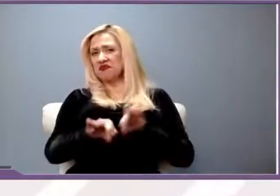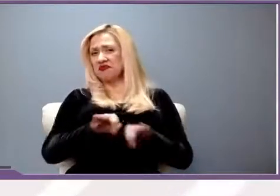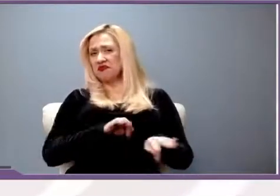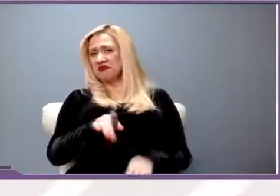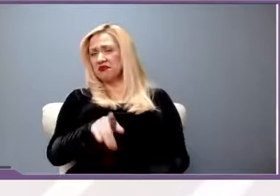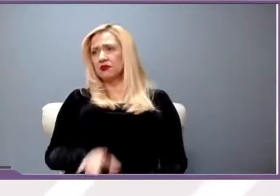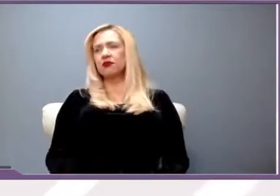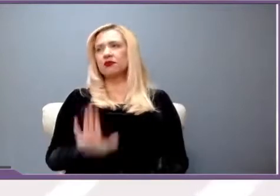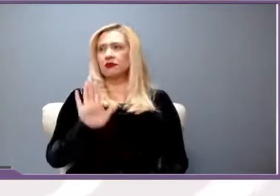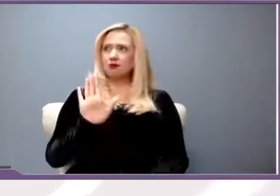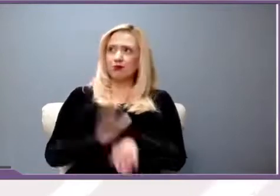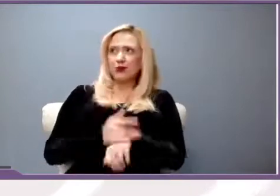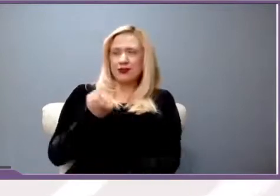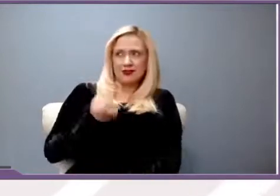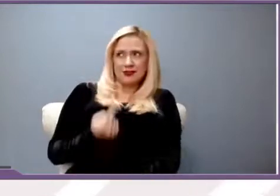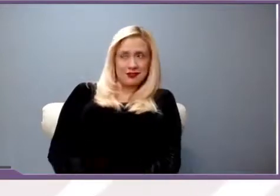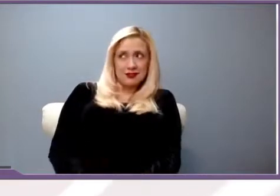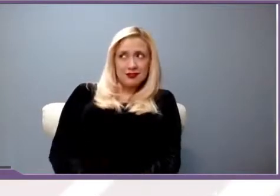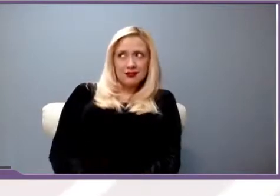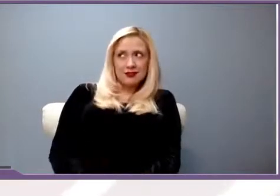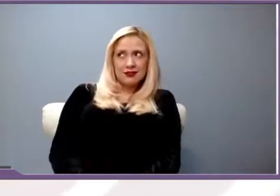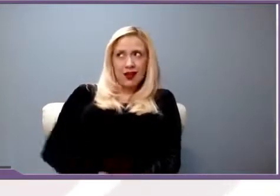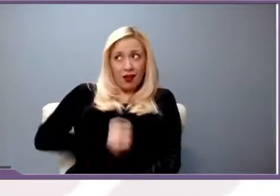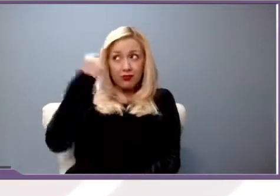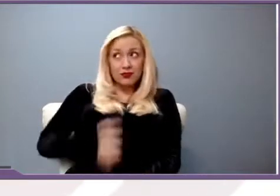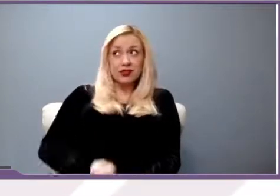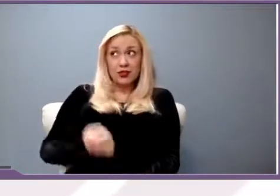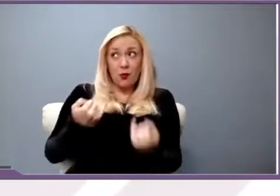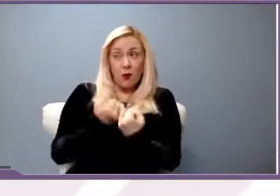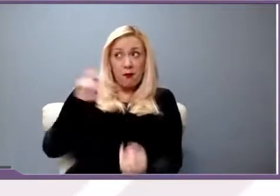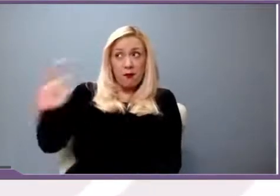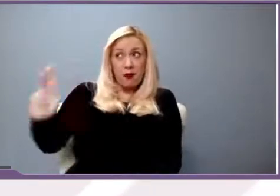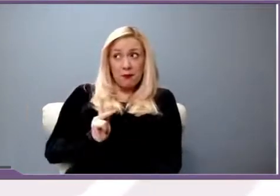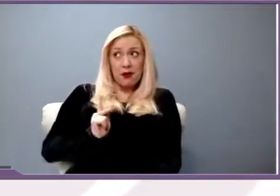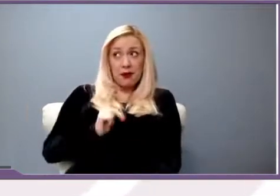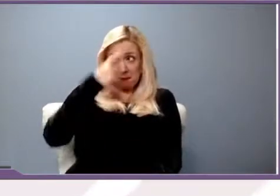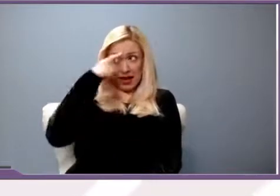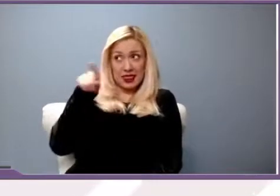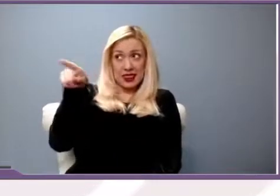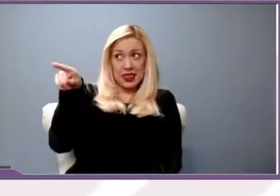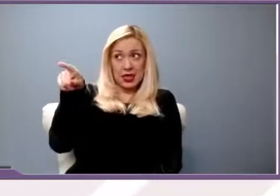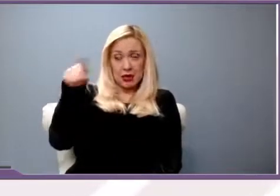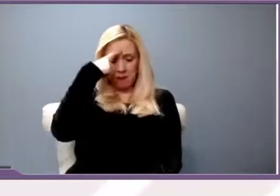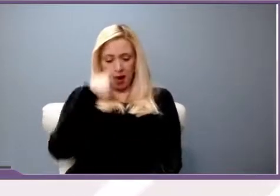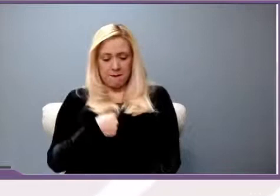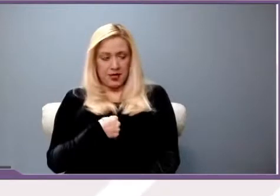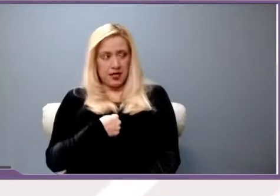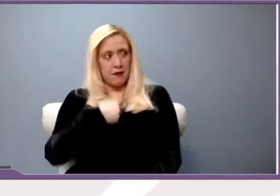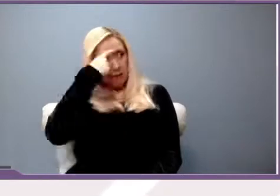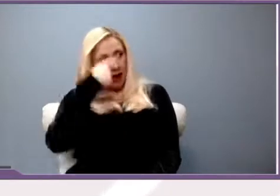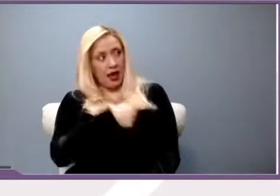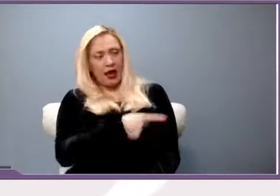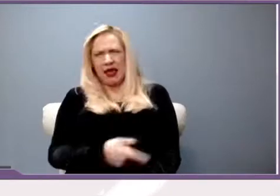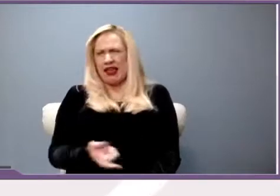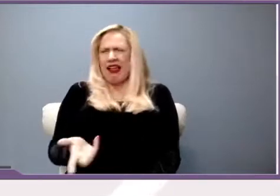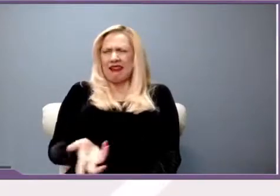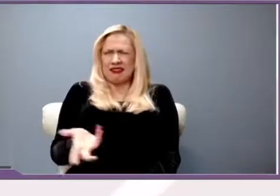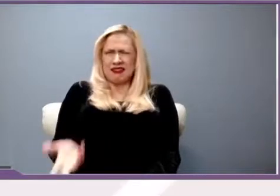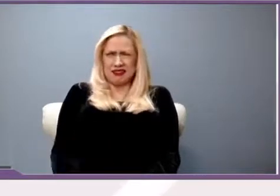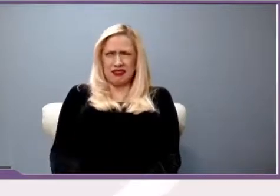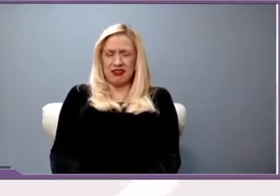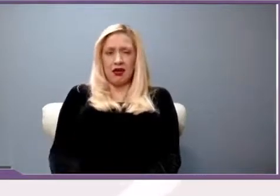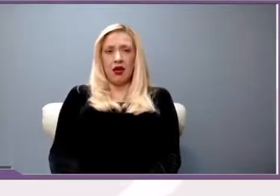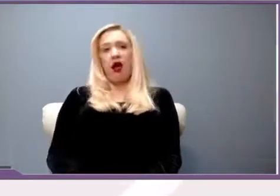cuestionarle por qué tendríamos que seguir siendo productivas o productivos, ¿para quién? ¿Para mí? ¿Para alguien más? ¿Cuál es la finalidad? Es que no